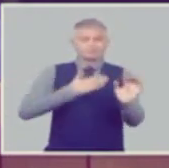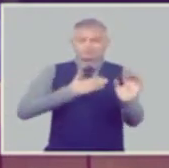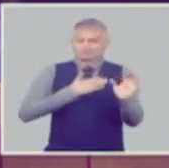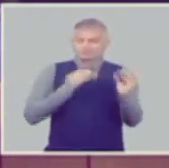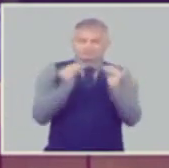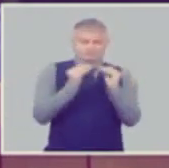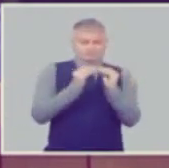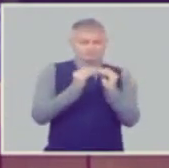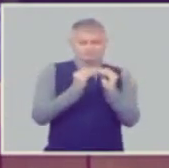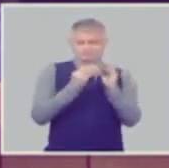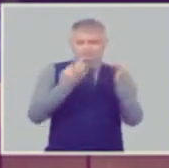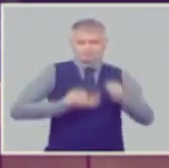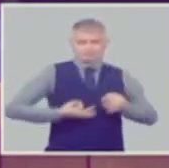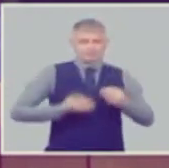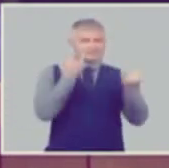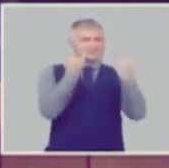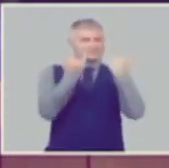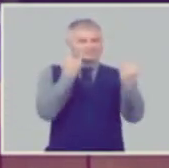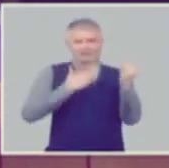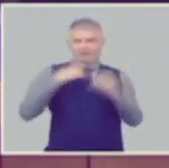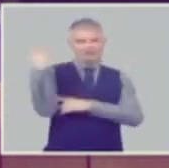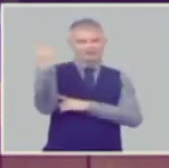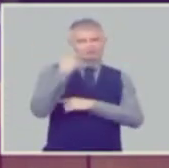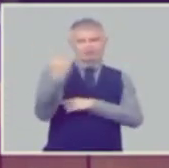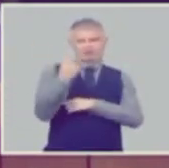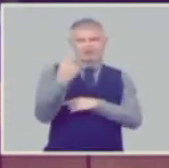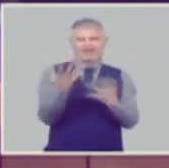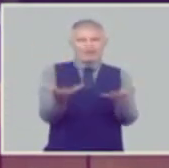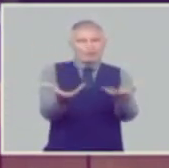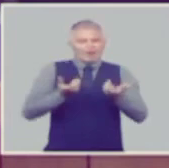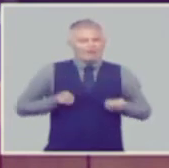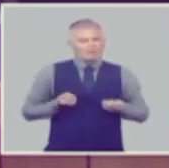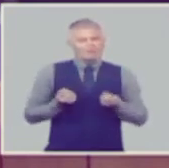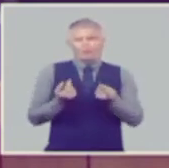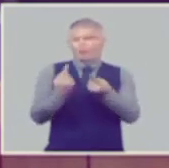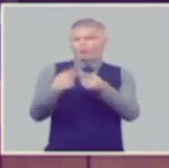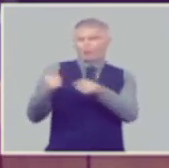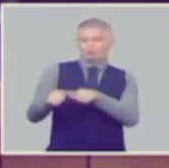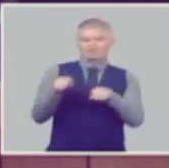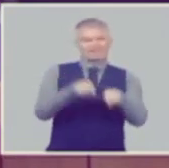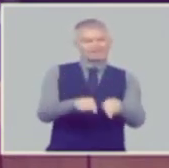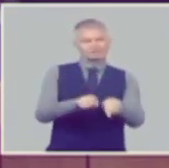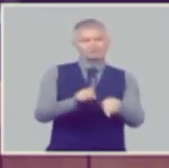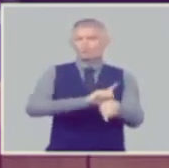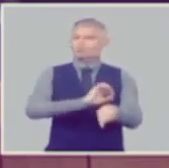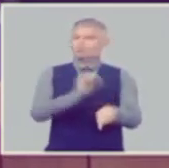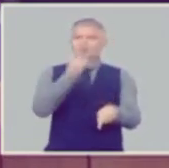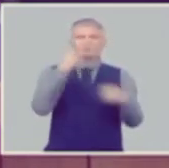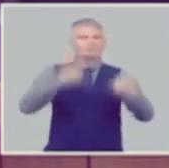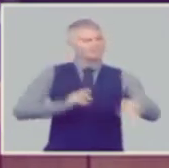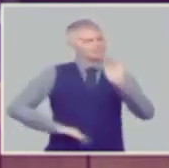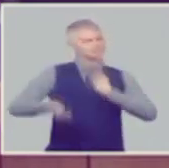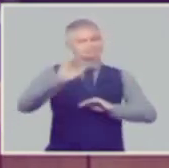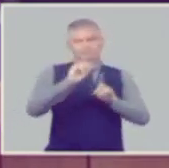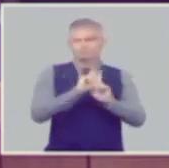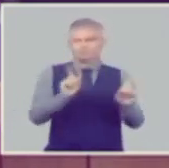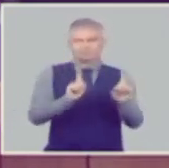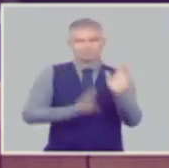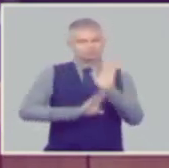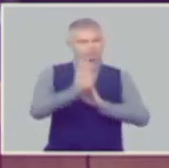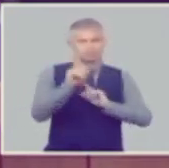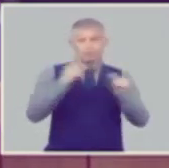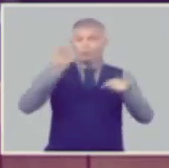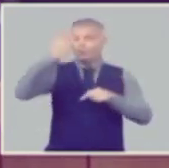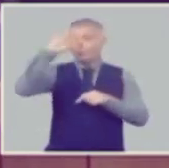inseparable del ser nacional. El egoísmo es una actitud que no prosperará en nuestra patria. Cuba es de